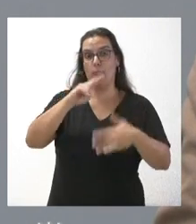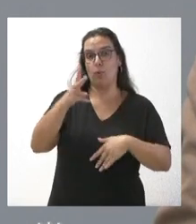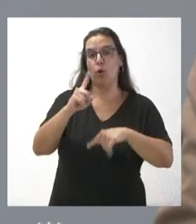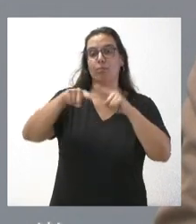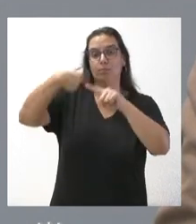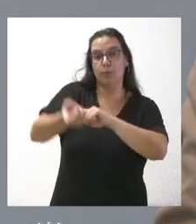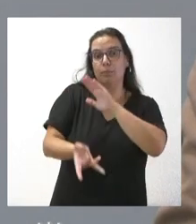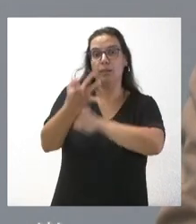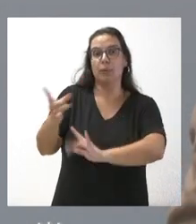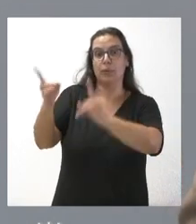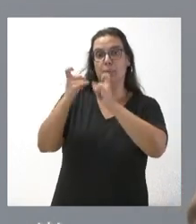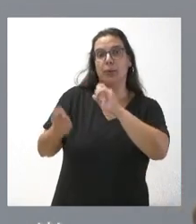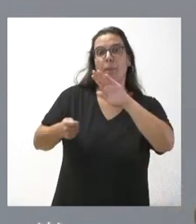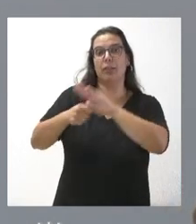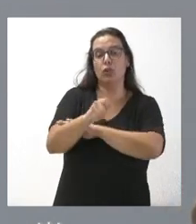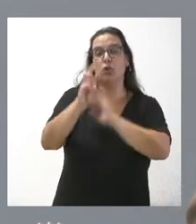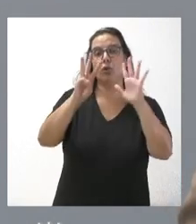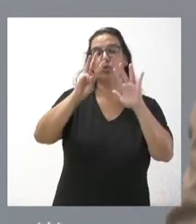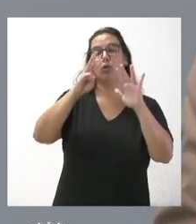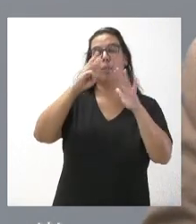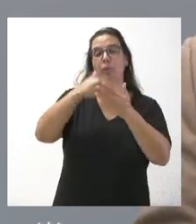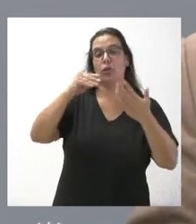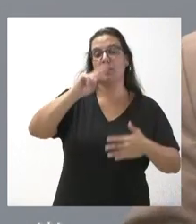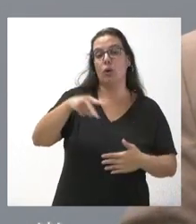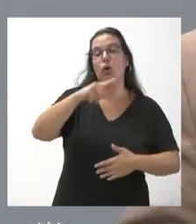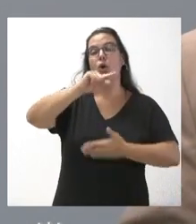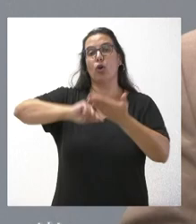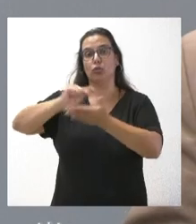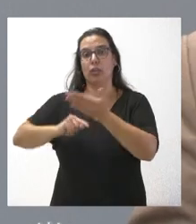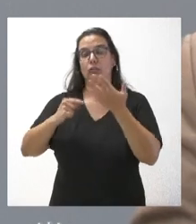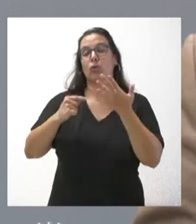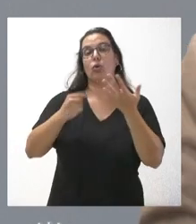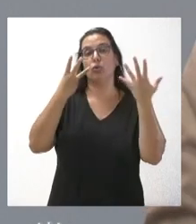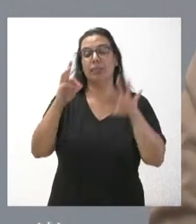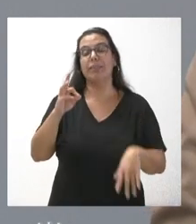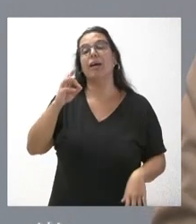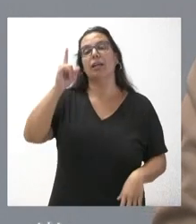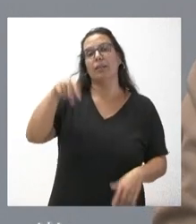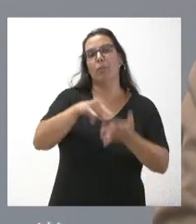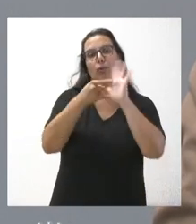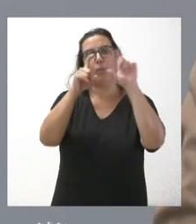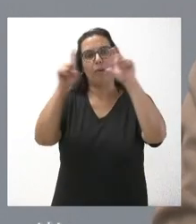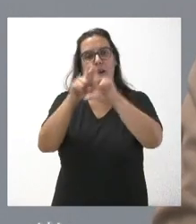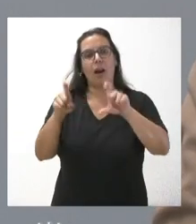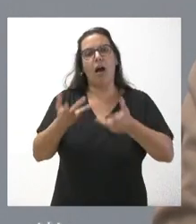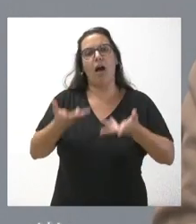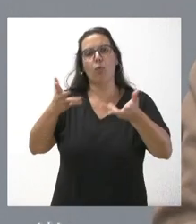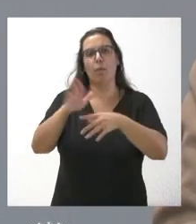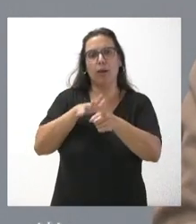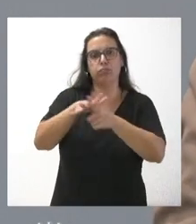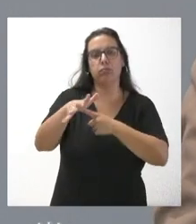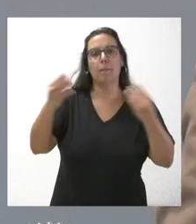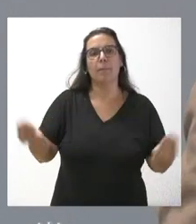importe de 8 millones de euros de ámbito empresarial, la creación de 80 puestos de trabajo, y son proyectos empresariales que van a contribuir a mejorar la